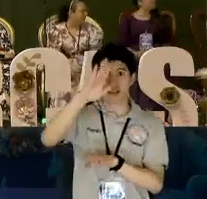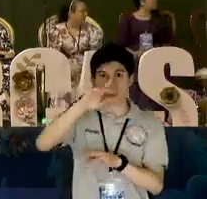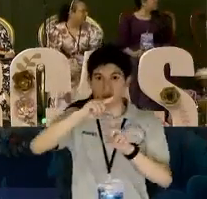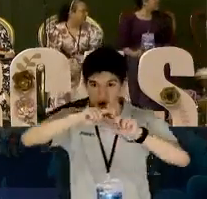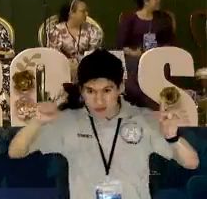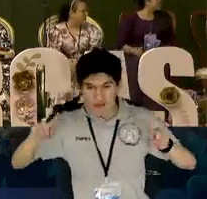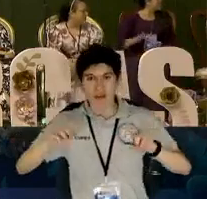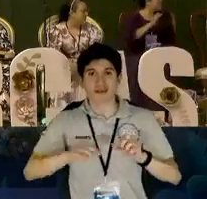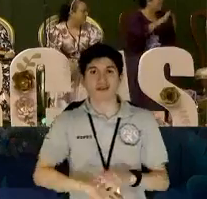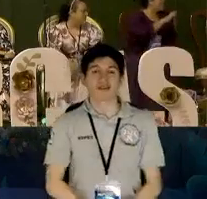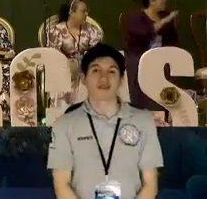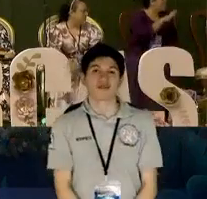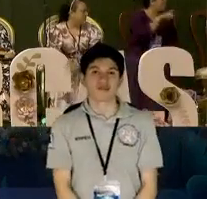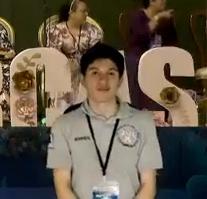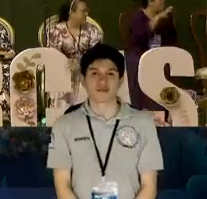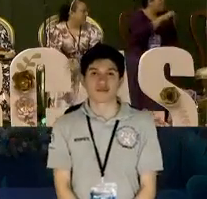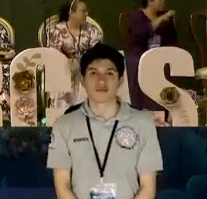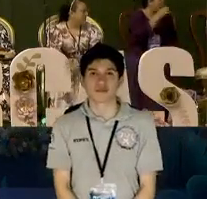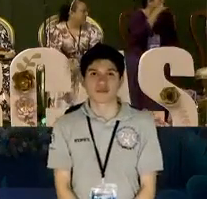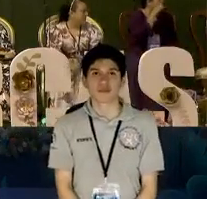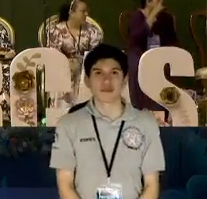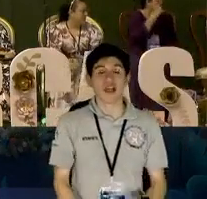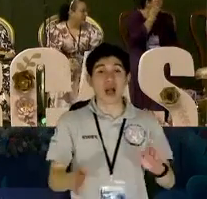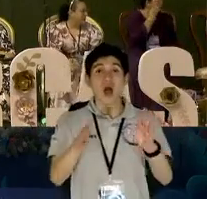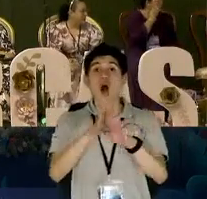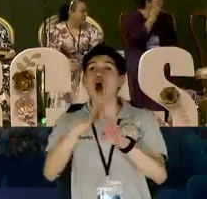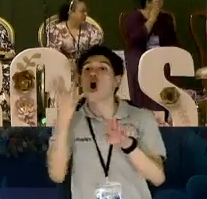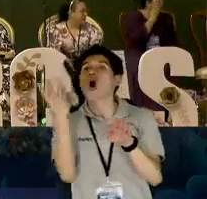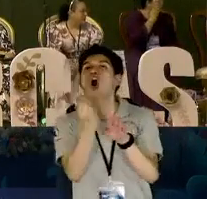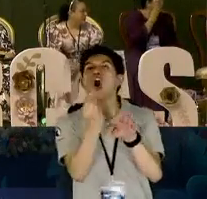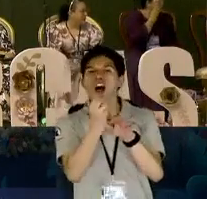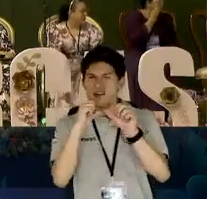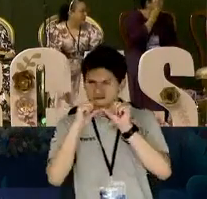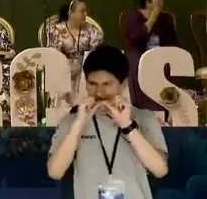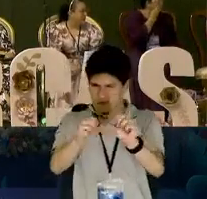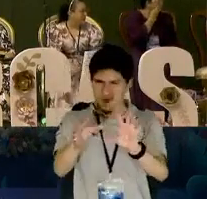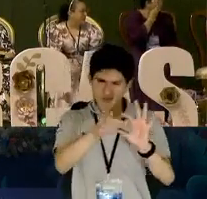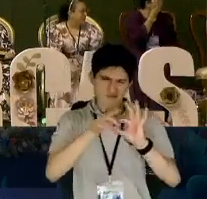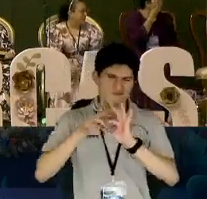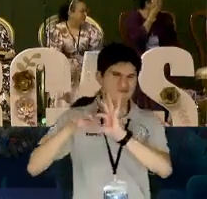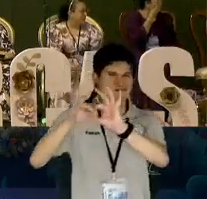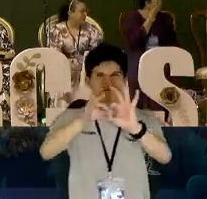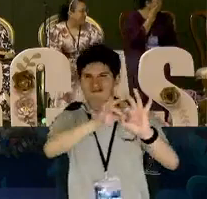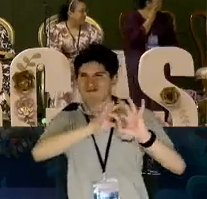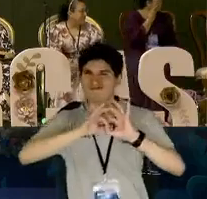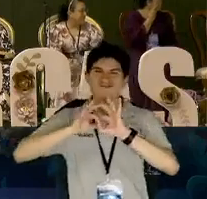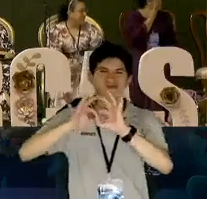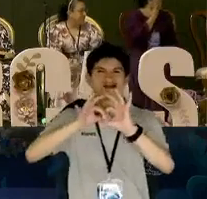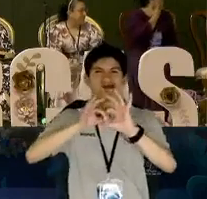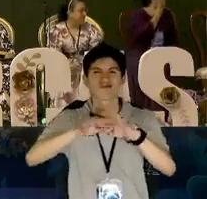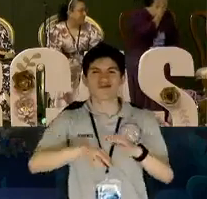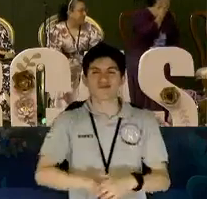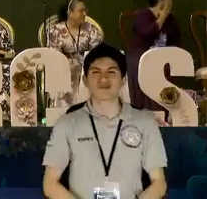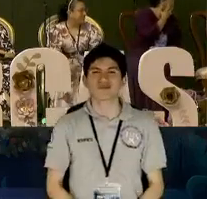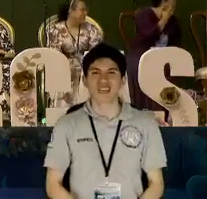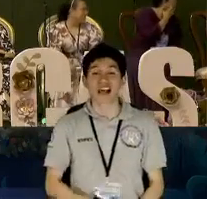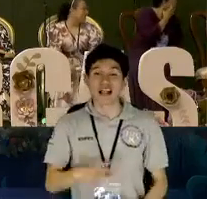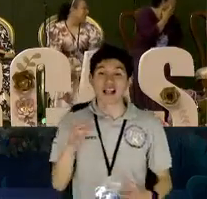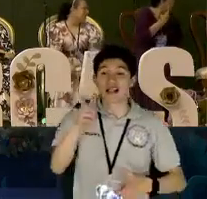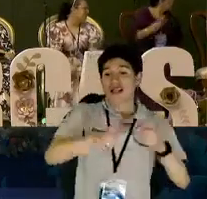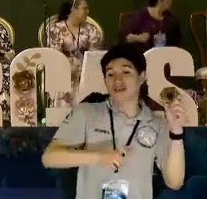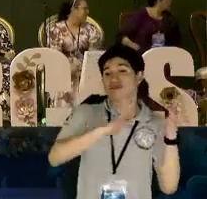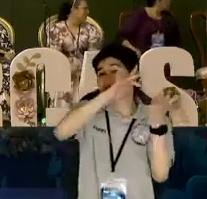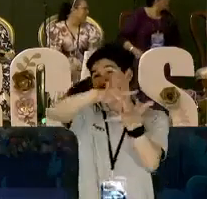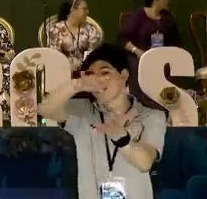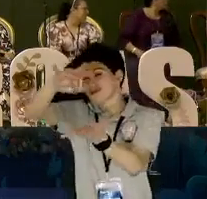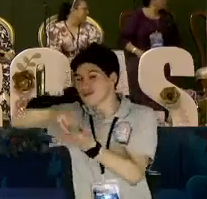diferencia. Cuando la iglesia permanece en unidad, es refrigerio y reposo para el que llega a ella. Gloria al